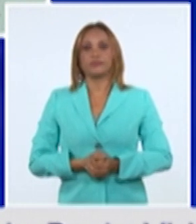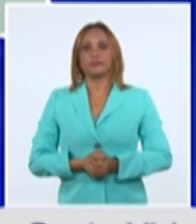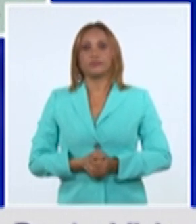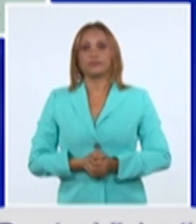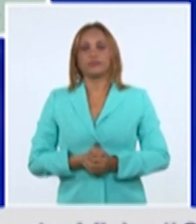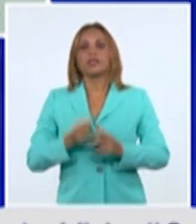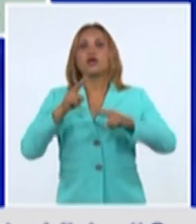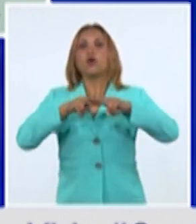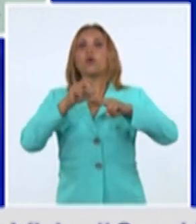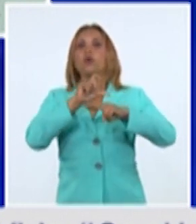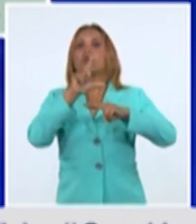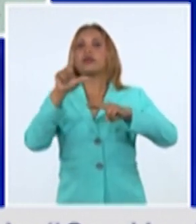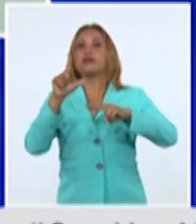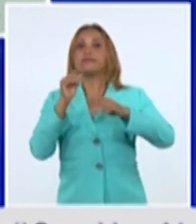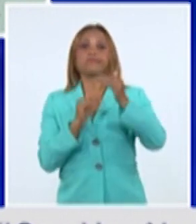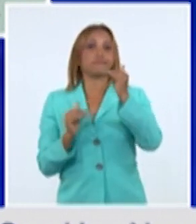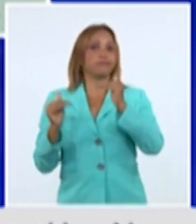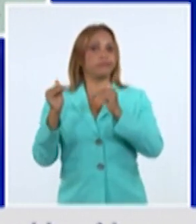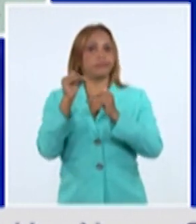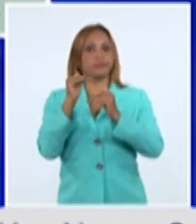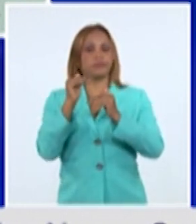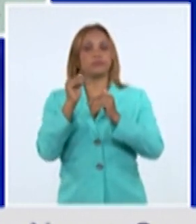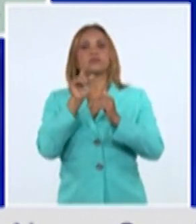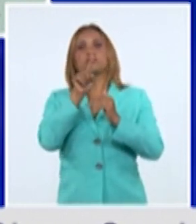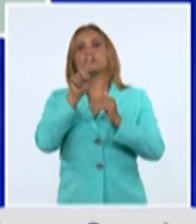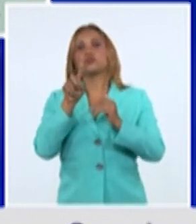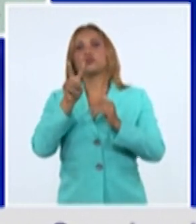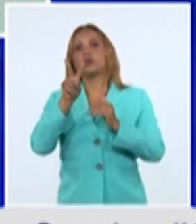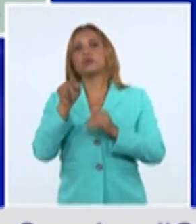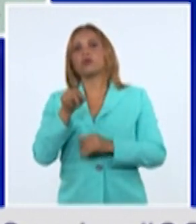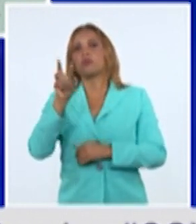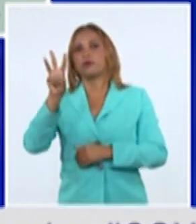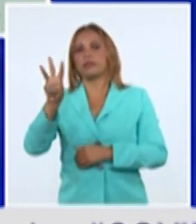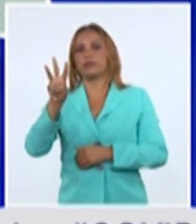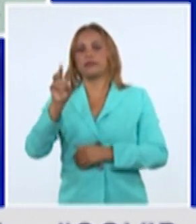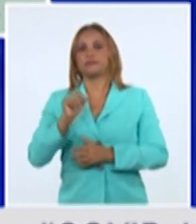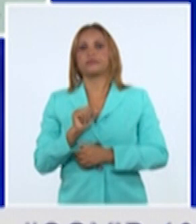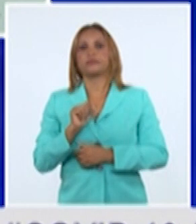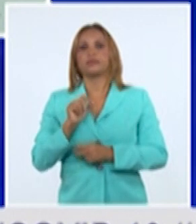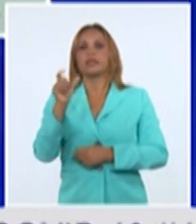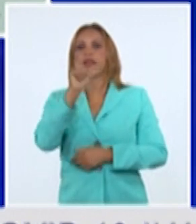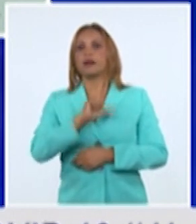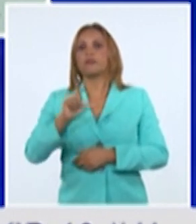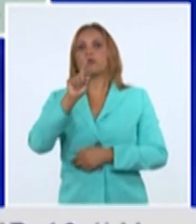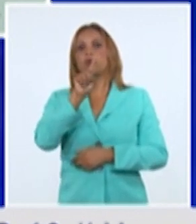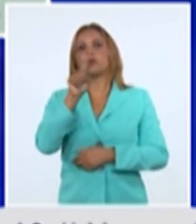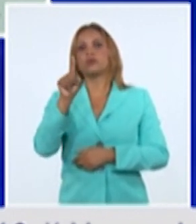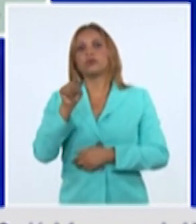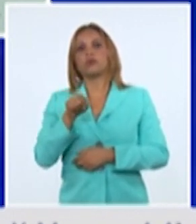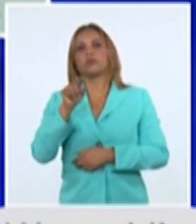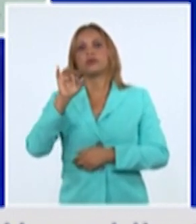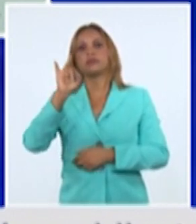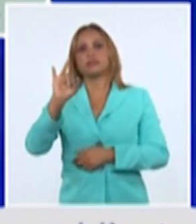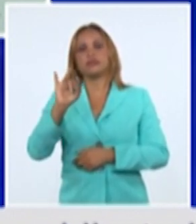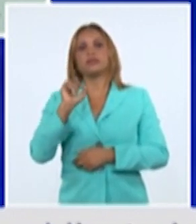Holguín con el porciento mayor, 12,3, Camagüey 11,7, Guantánamo